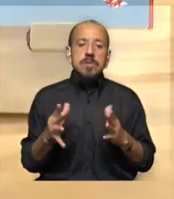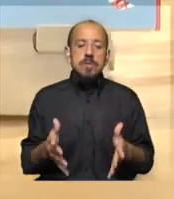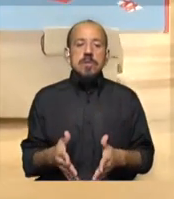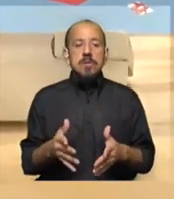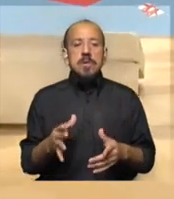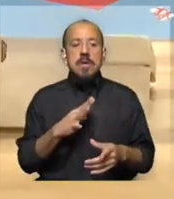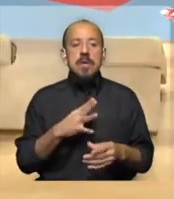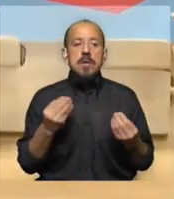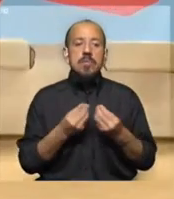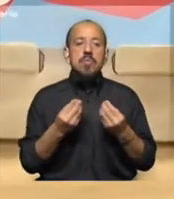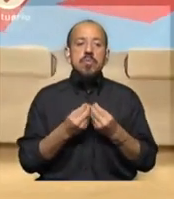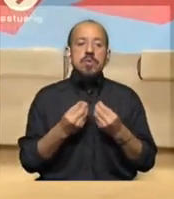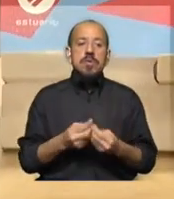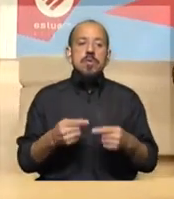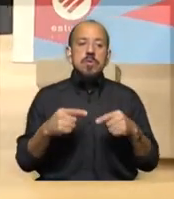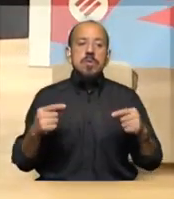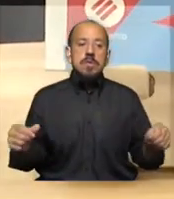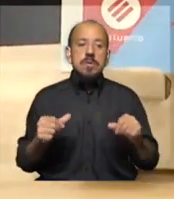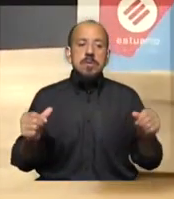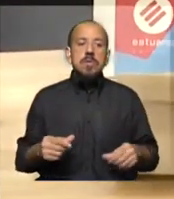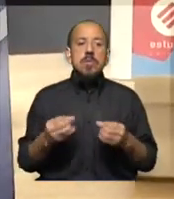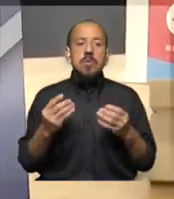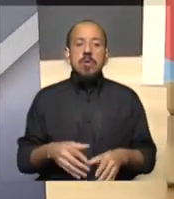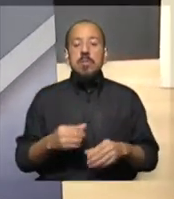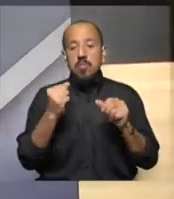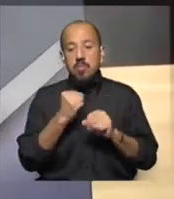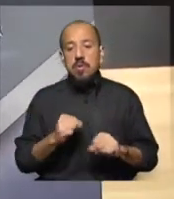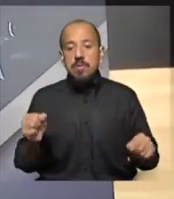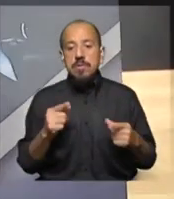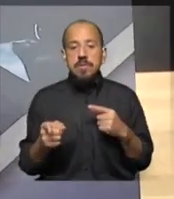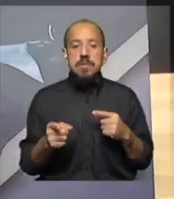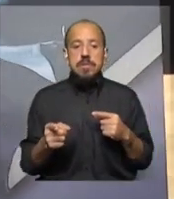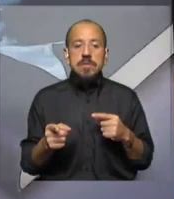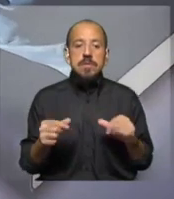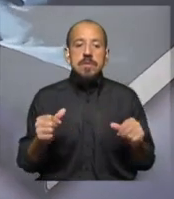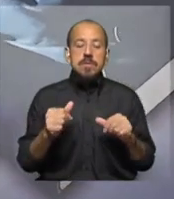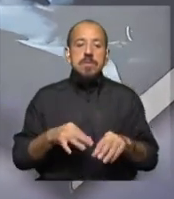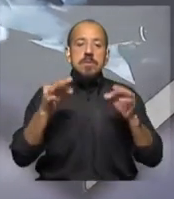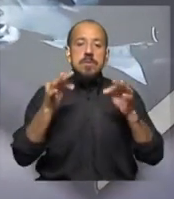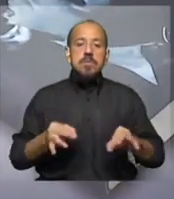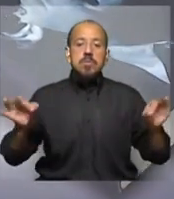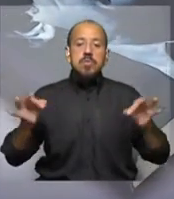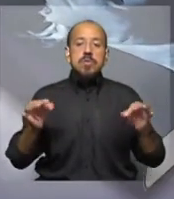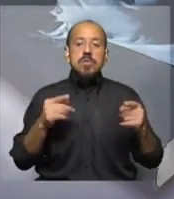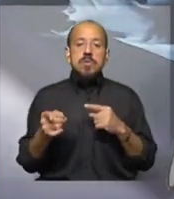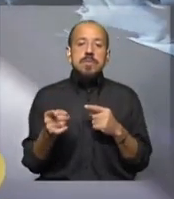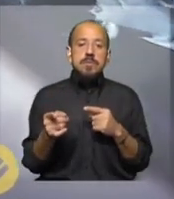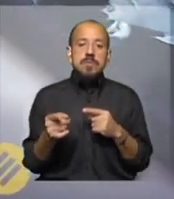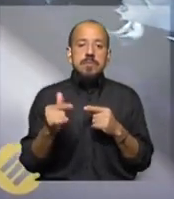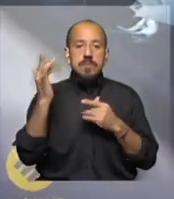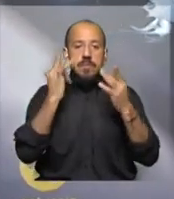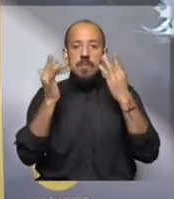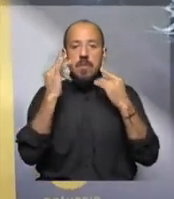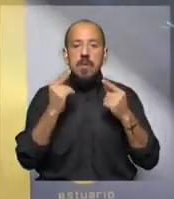porque hay muchas cosas que las hacemos porque podemos ya que podemos promovemos cambiar la música contratando artistas